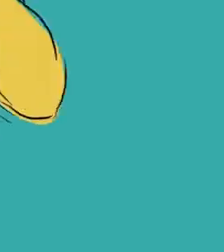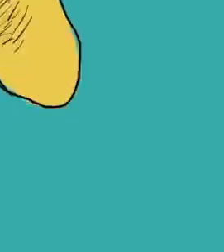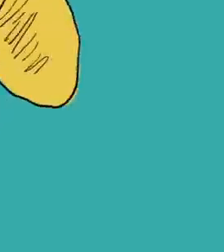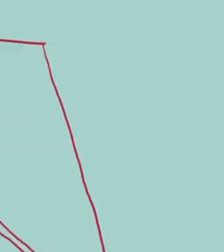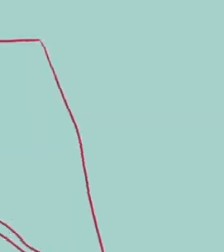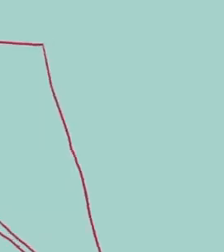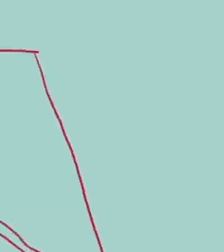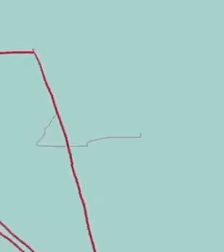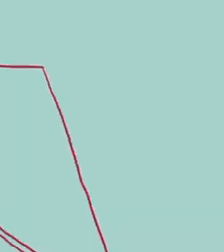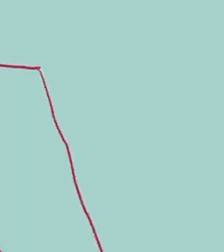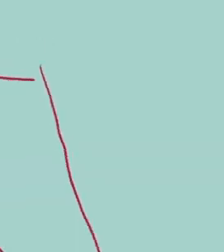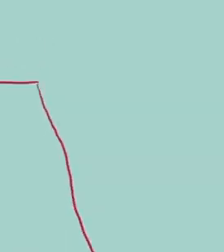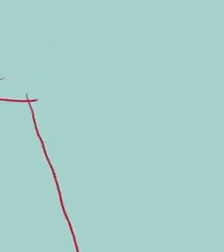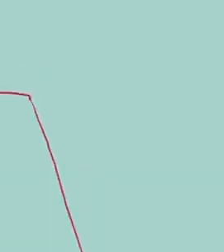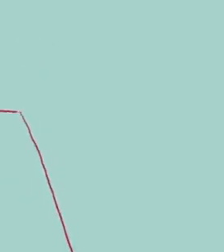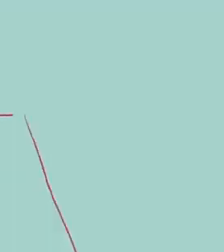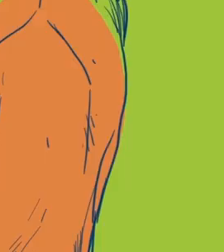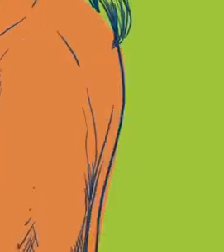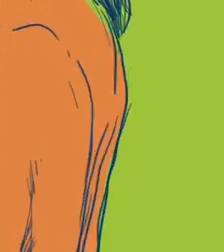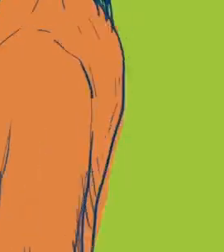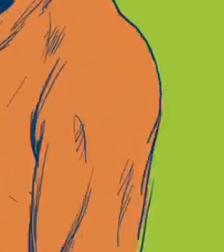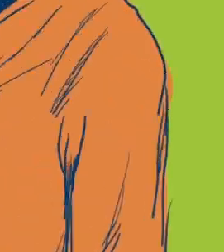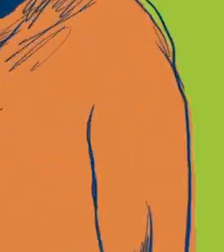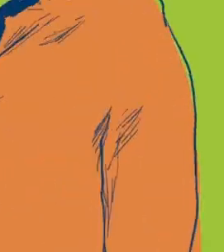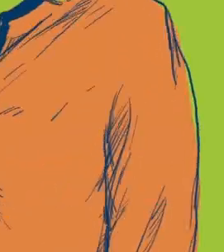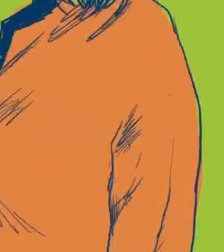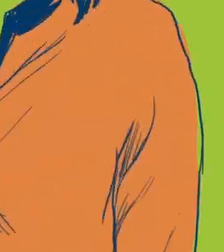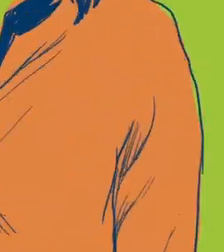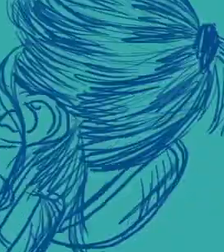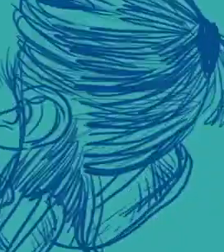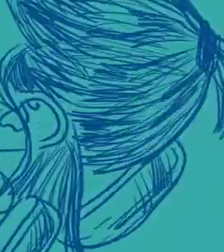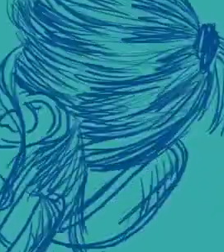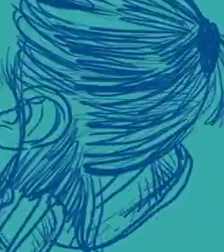¿Cómo es que se hace la maravilla? Desátame.